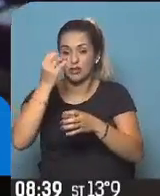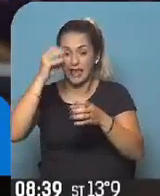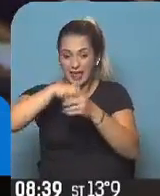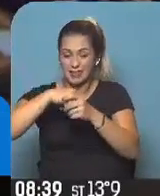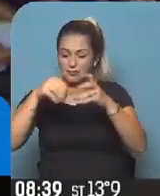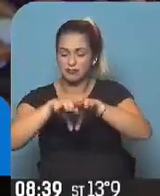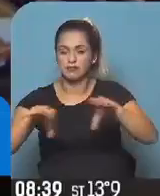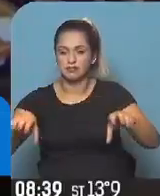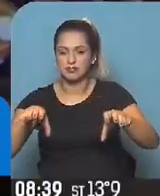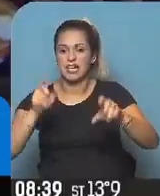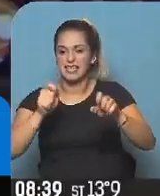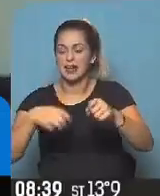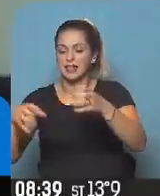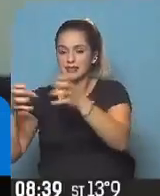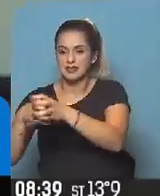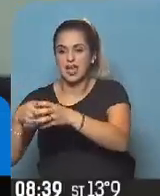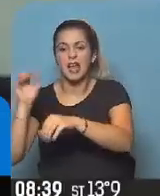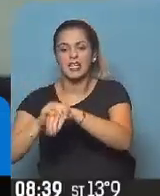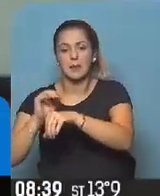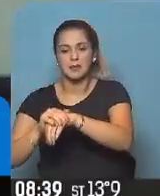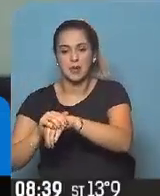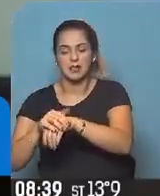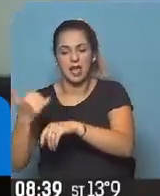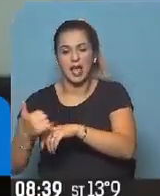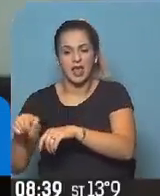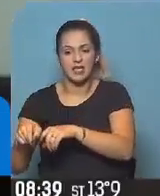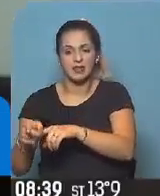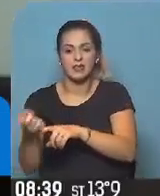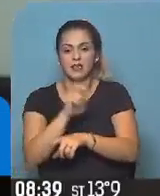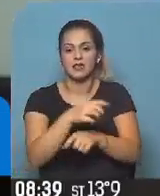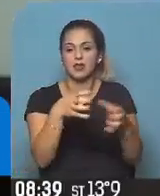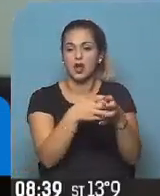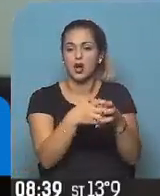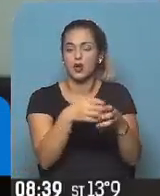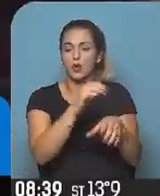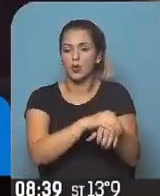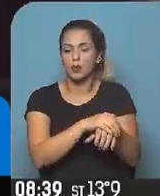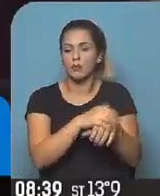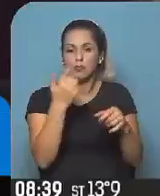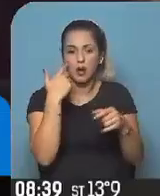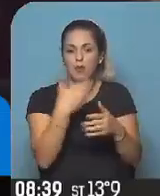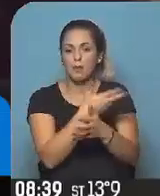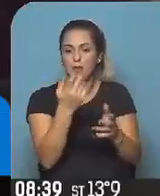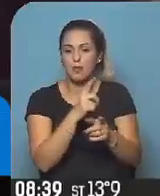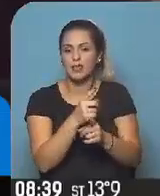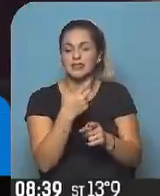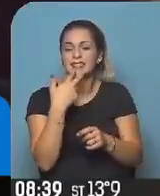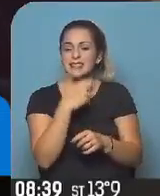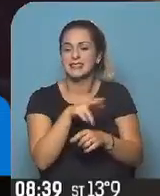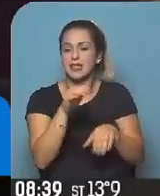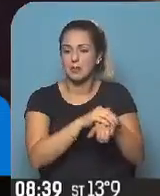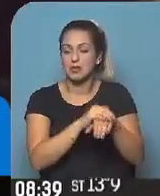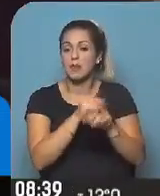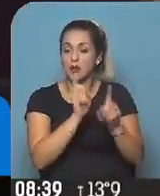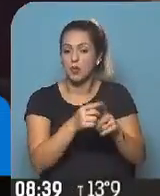entre los que tienen responsabilidad de gestión y aquellos que tienen representación parlamentaria sin responsabilidad de gestión